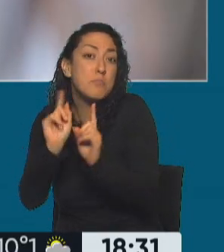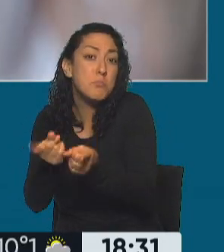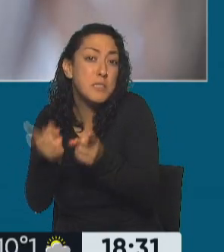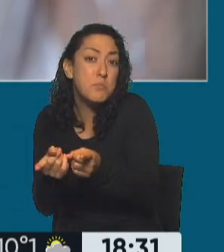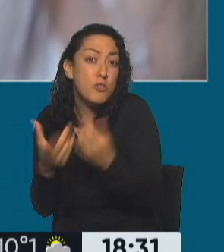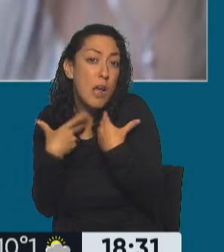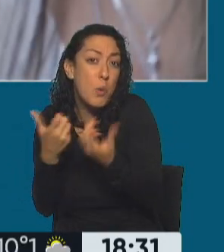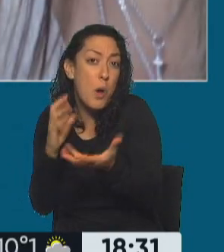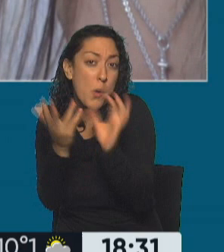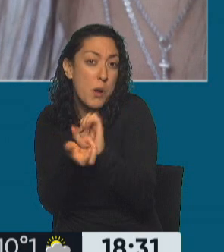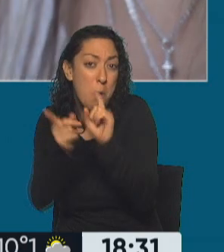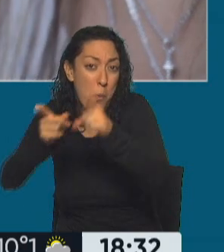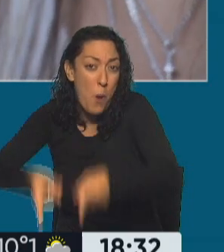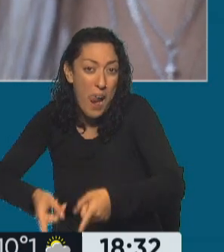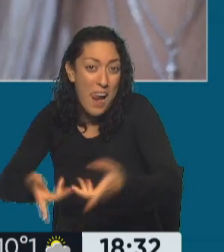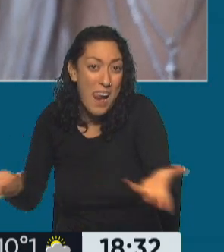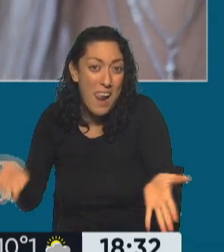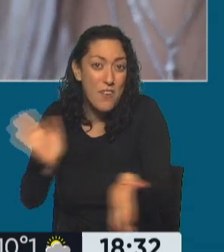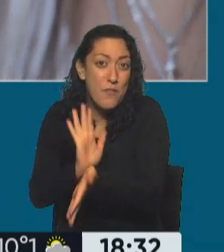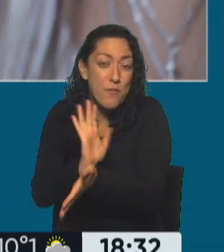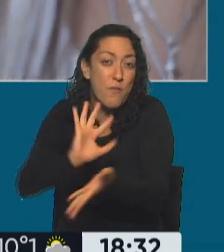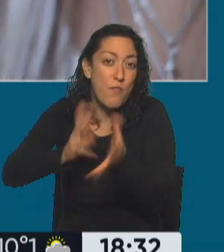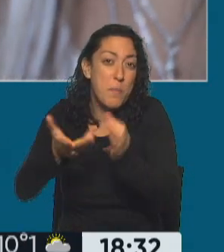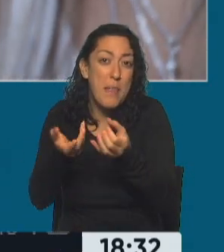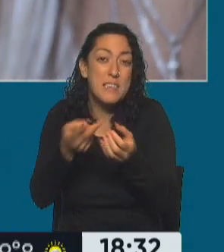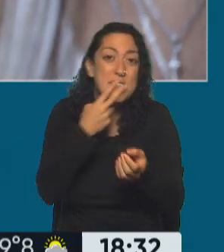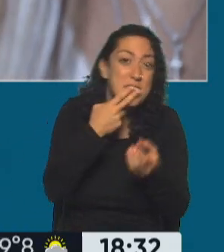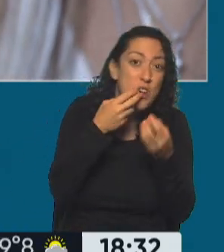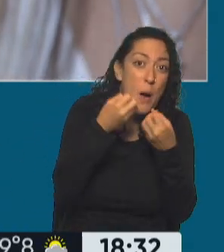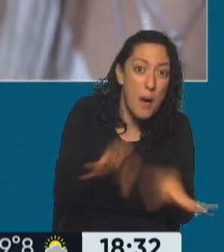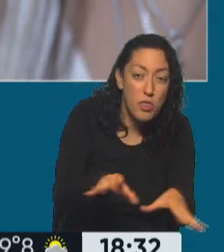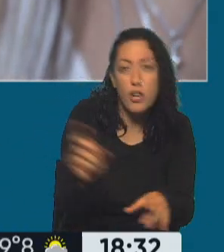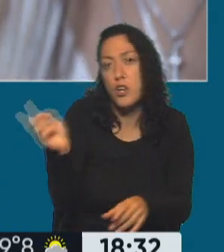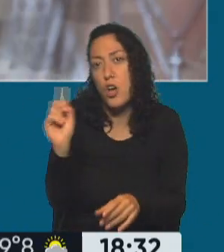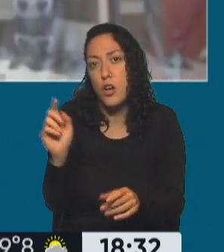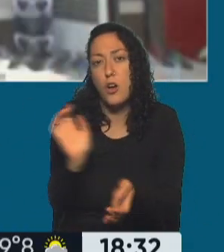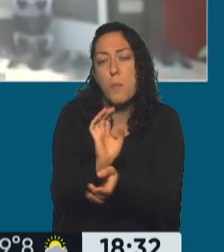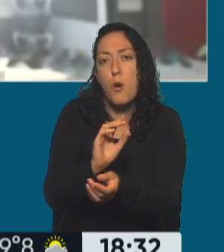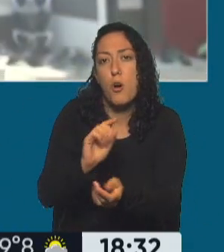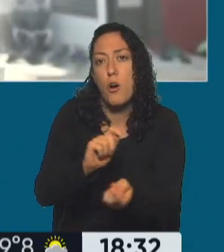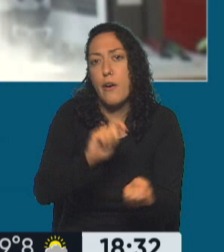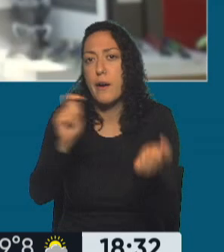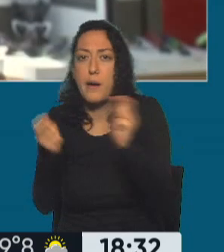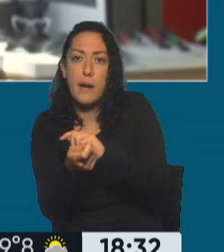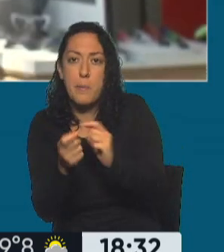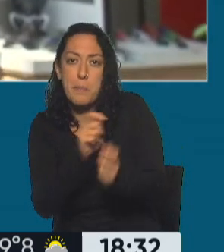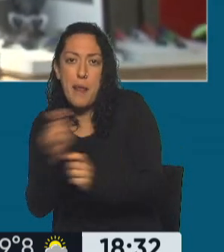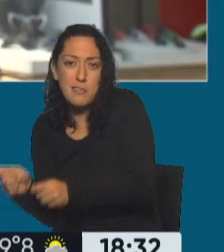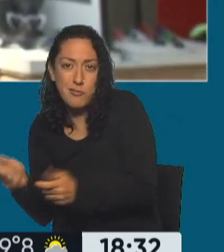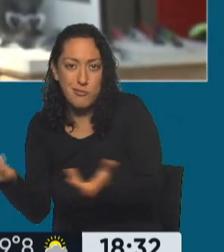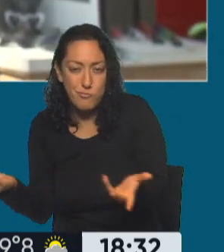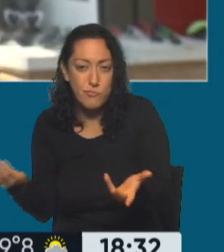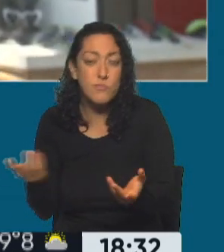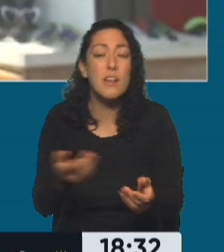daño a su salud, entonces no lo usa como un método para dejar. Es como un reemplazo de vicio. Uh-huh. Y en el caso de estos productos de